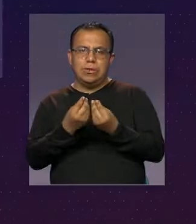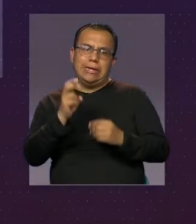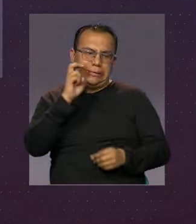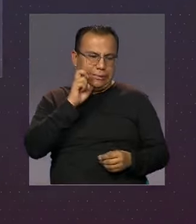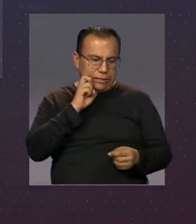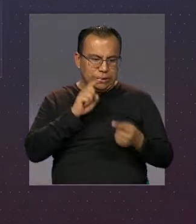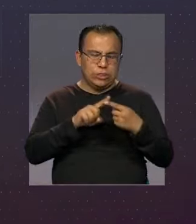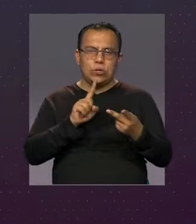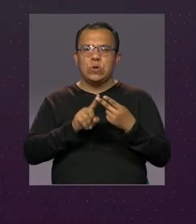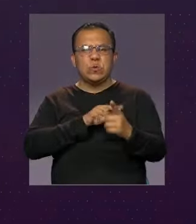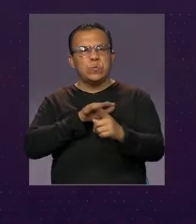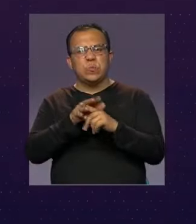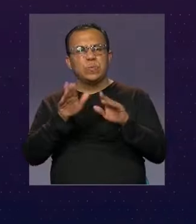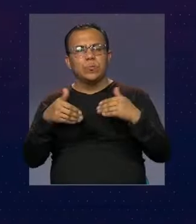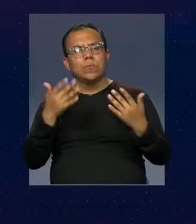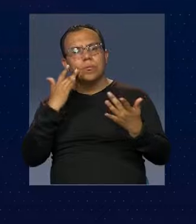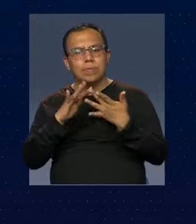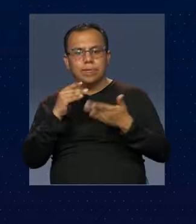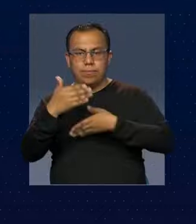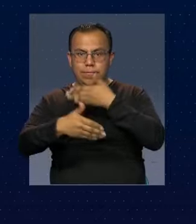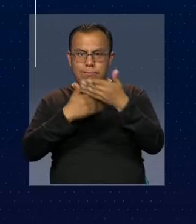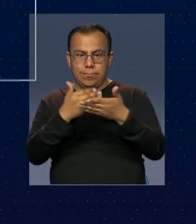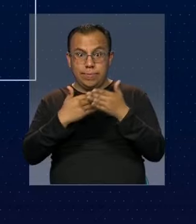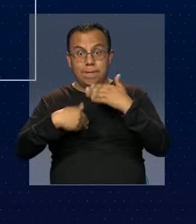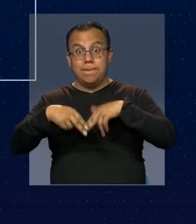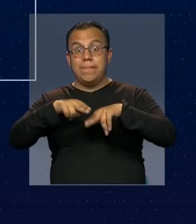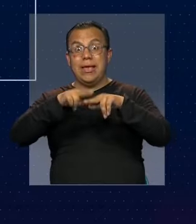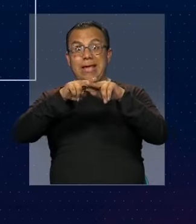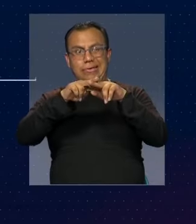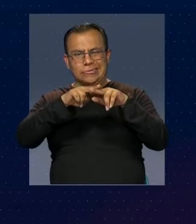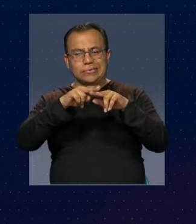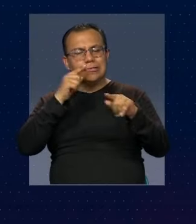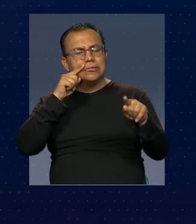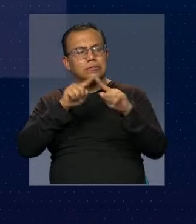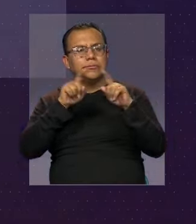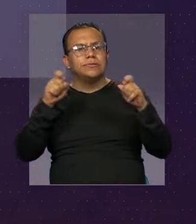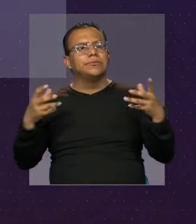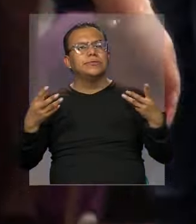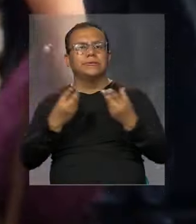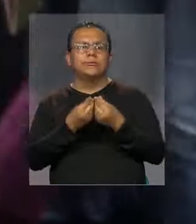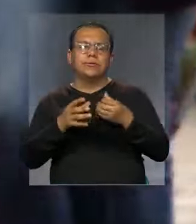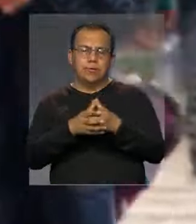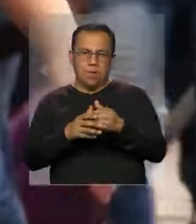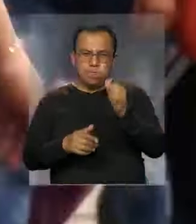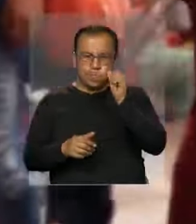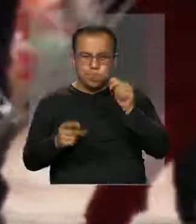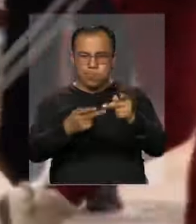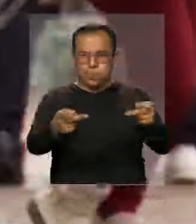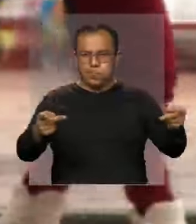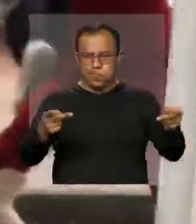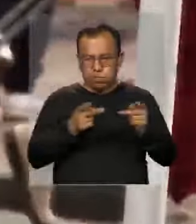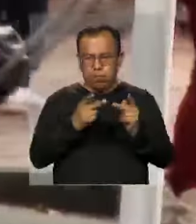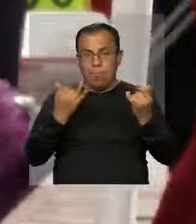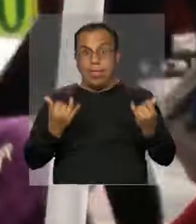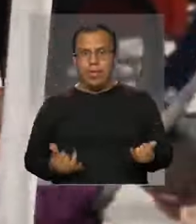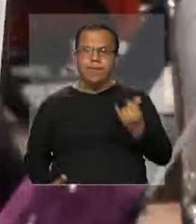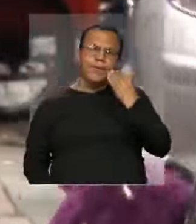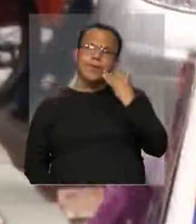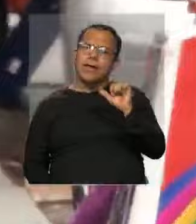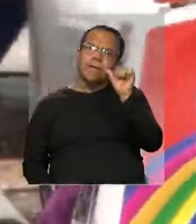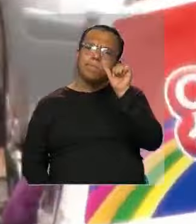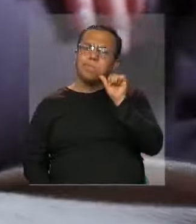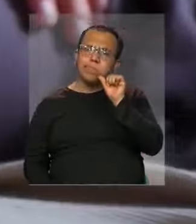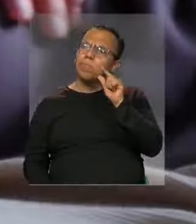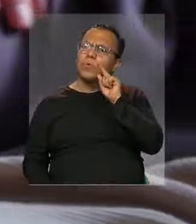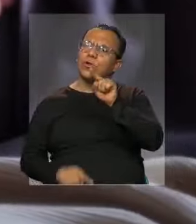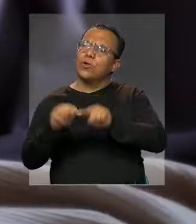la inmovilización, el disciplinamiento excesivo que hay en las salas de partos. La idea de que una persona gestante no